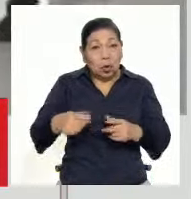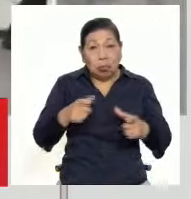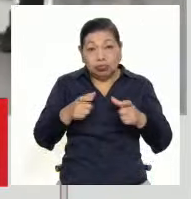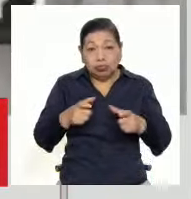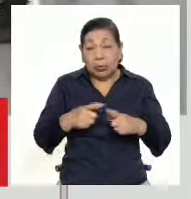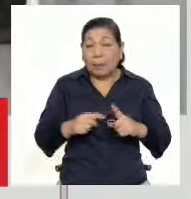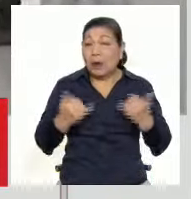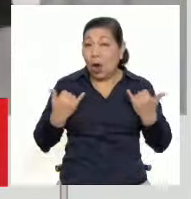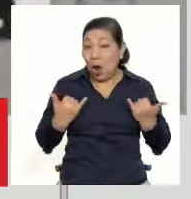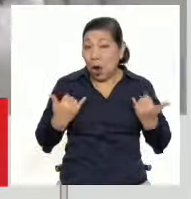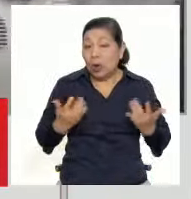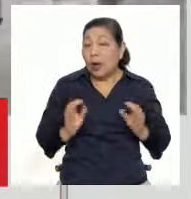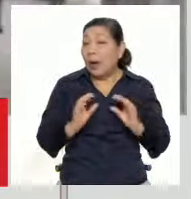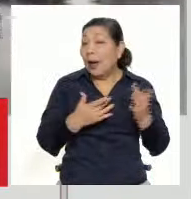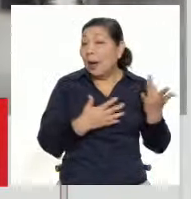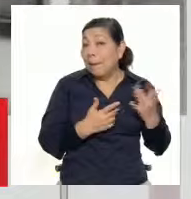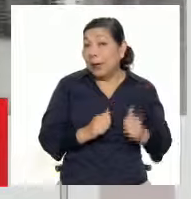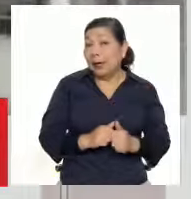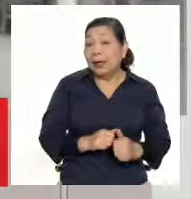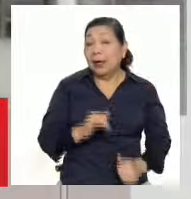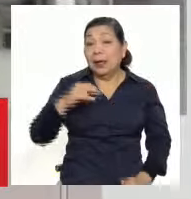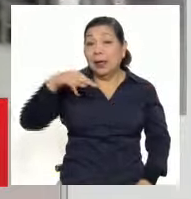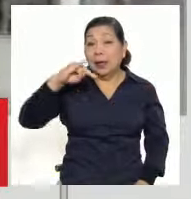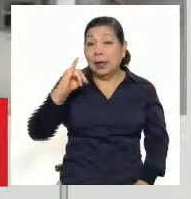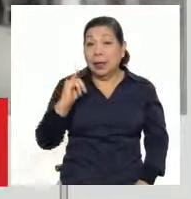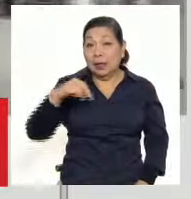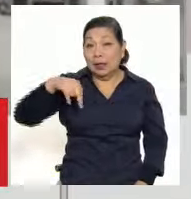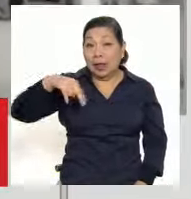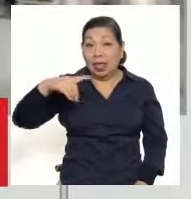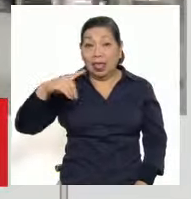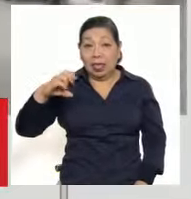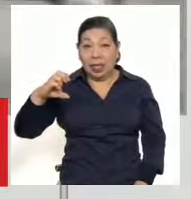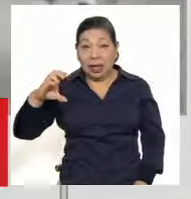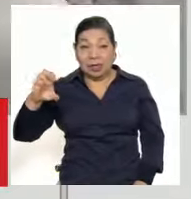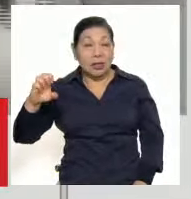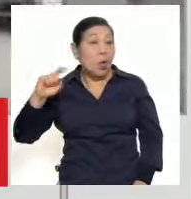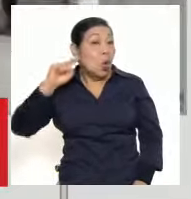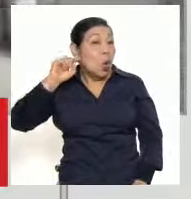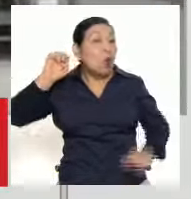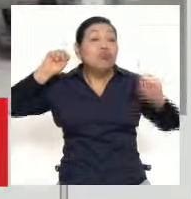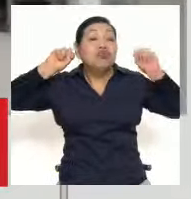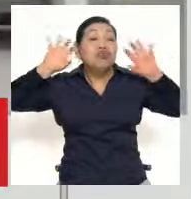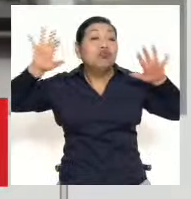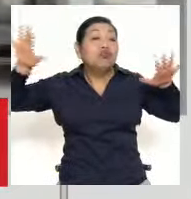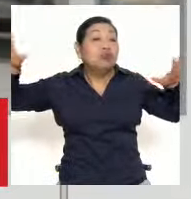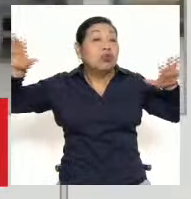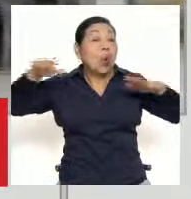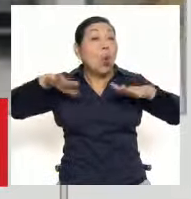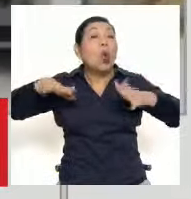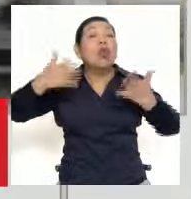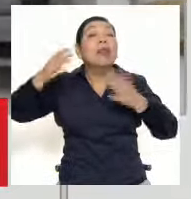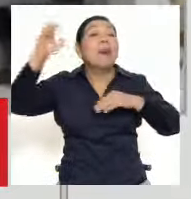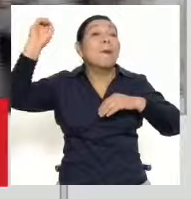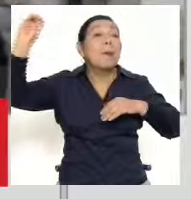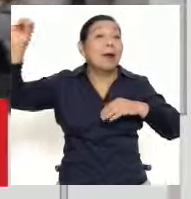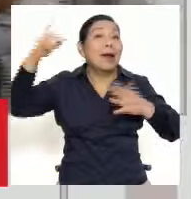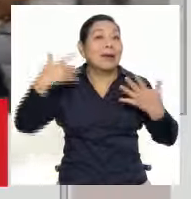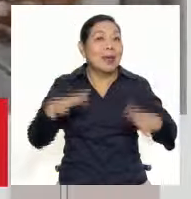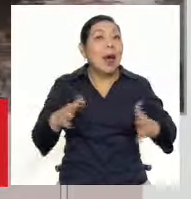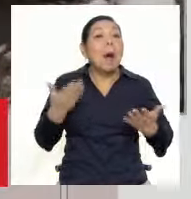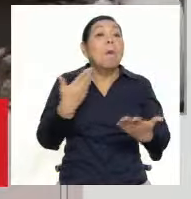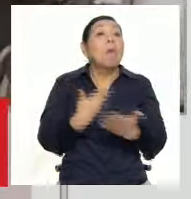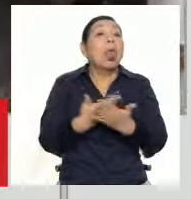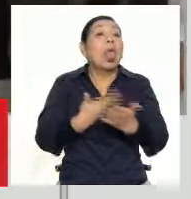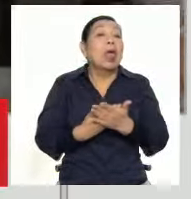control y ahora estamos a la espera que INDECI concluya con la instalación de las bocinas, de las sirenas en las áreas urbanas para empezar a hacer ya las